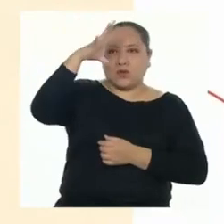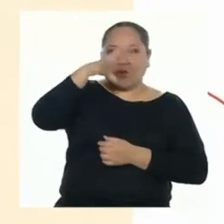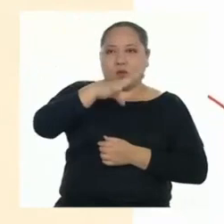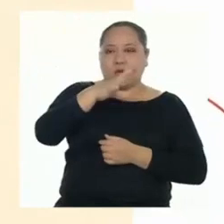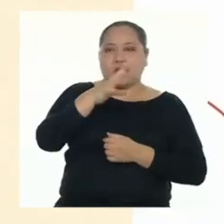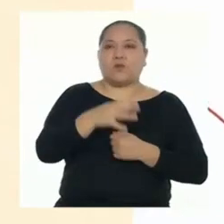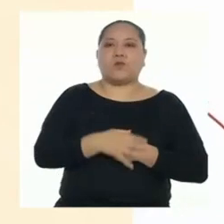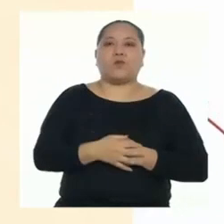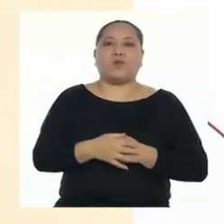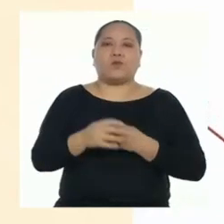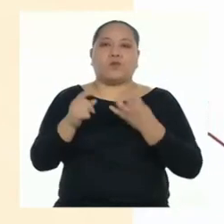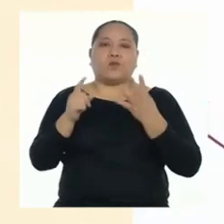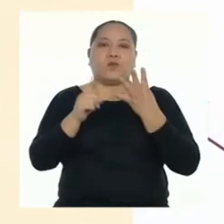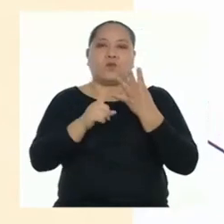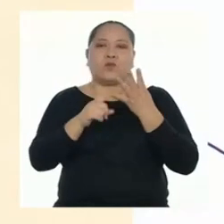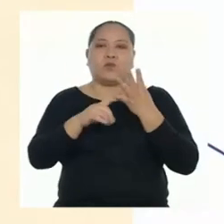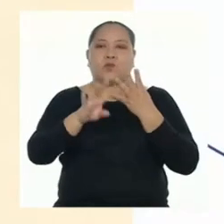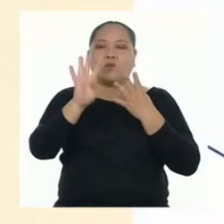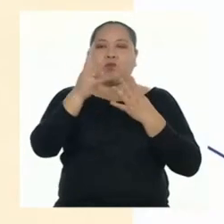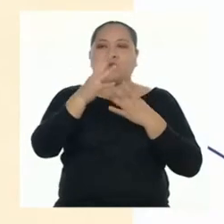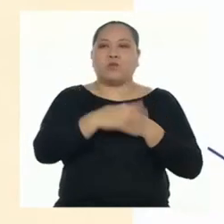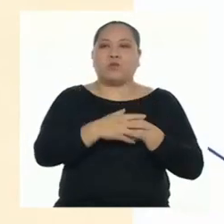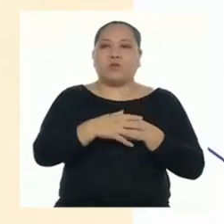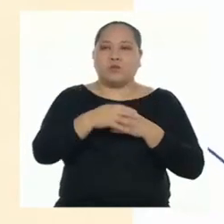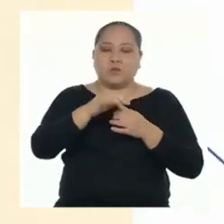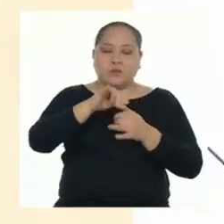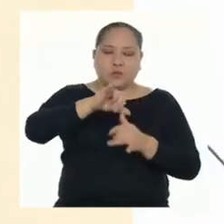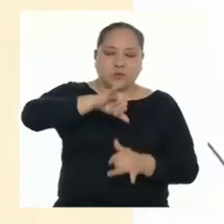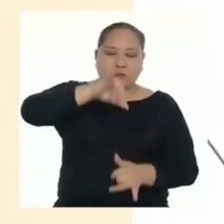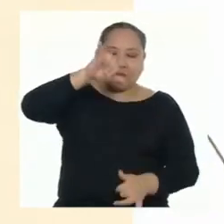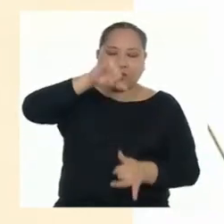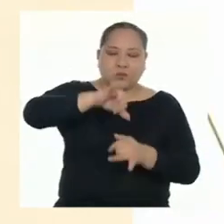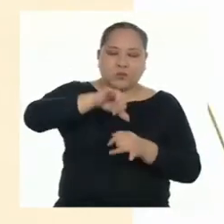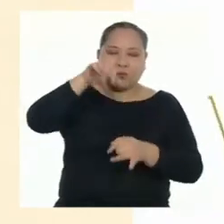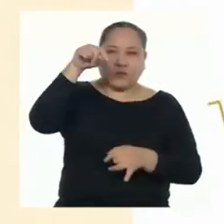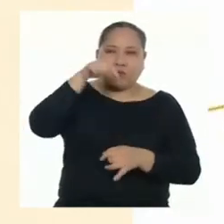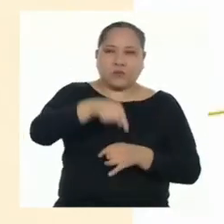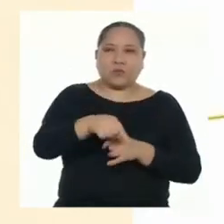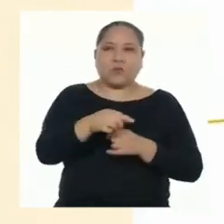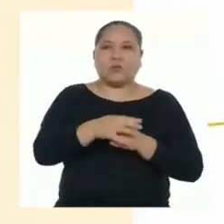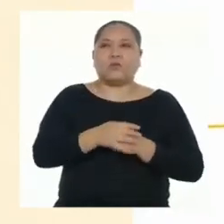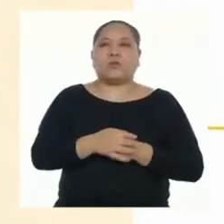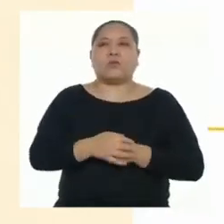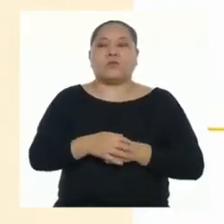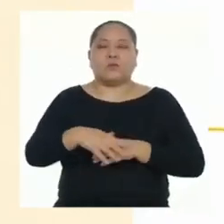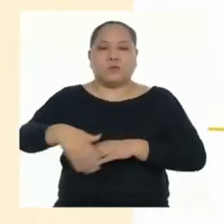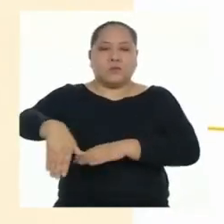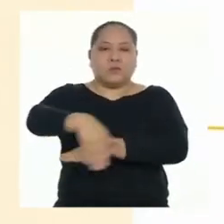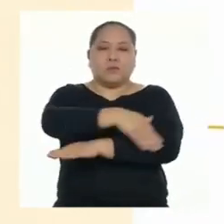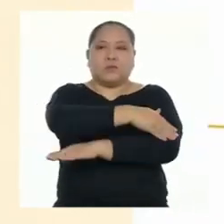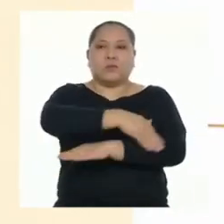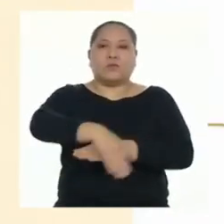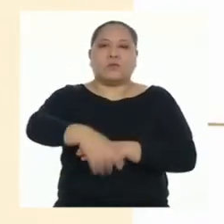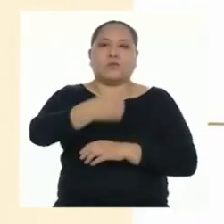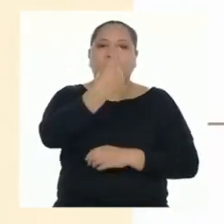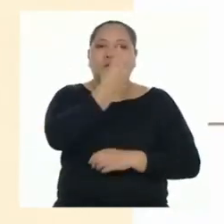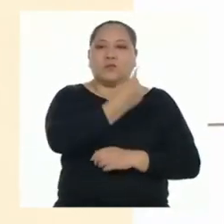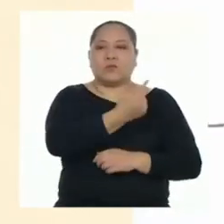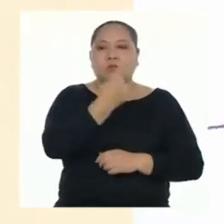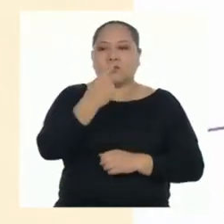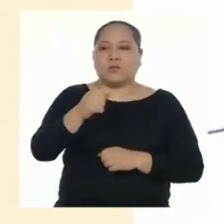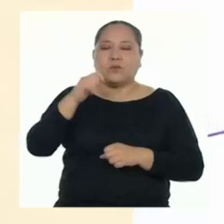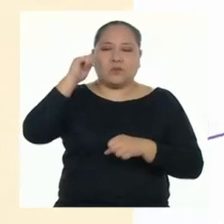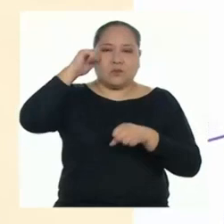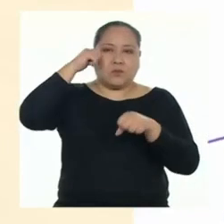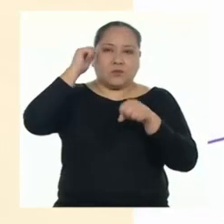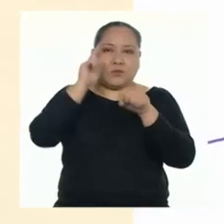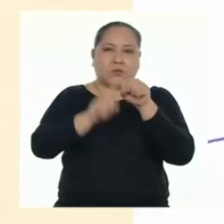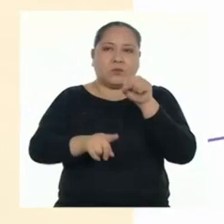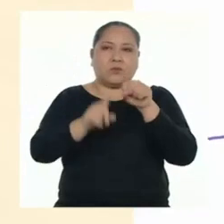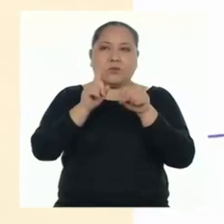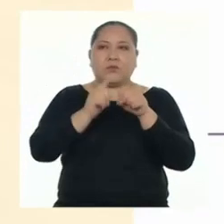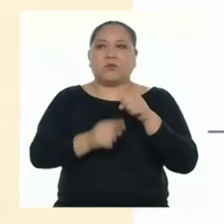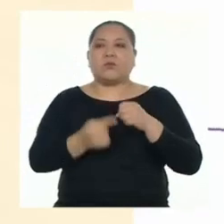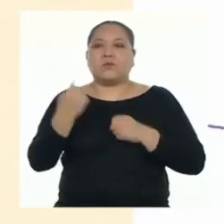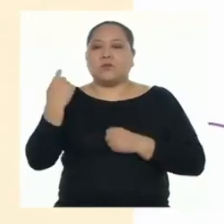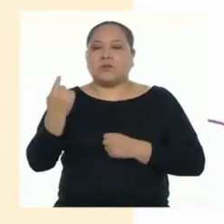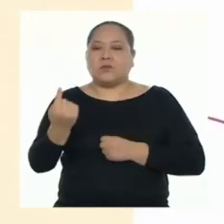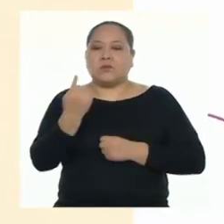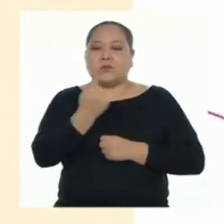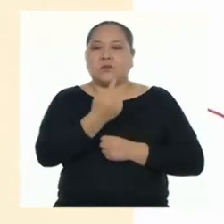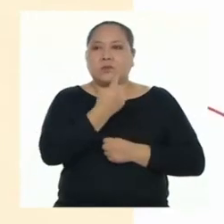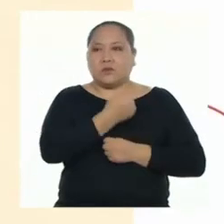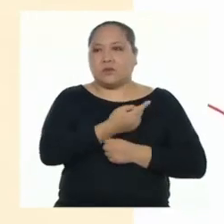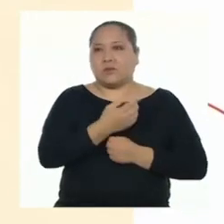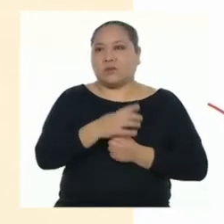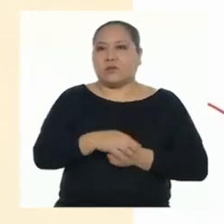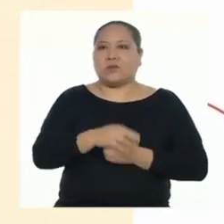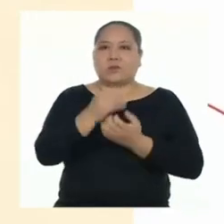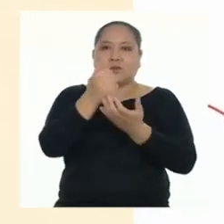sol. 4. Medir el crecimiento de las raíces que se hayan desarrollado en cada cebolla, en cada uno de los